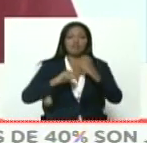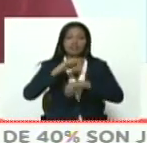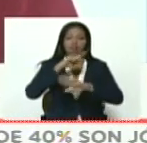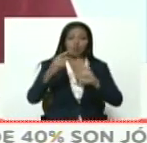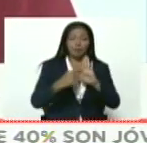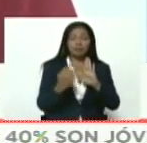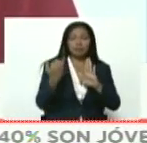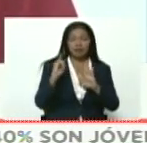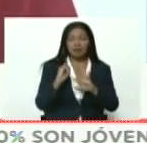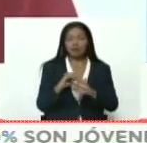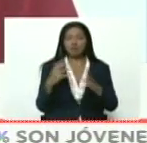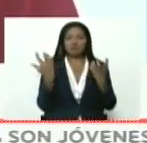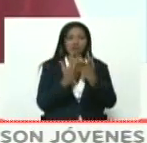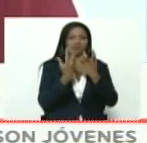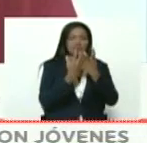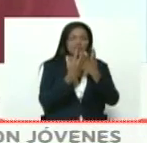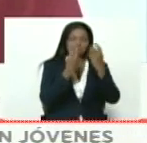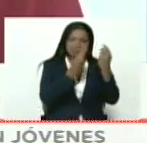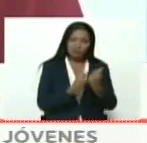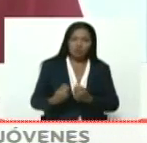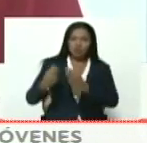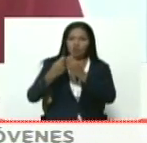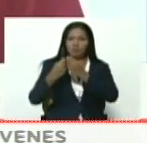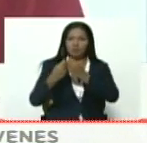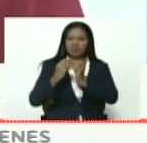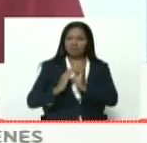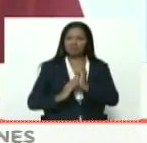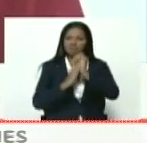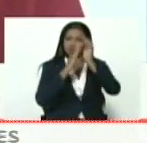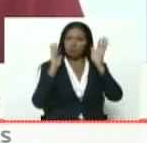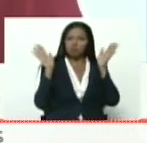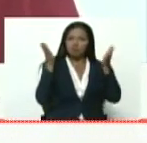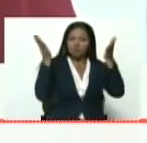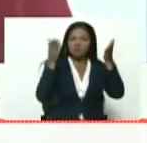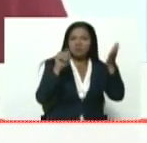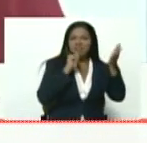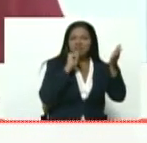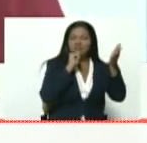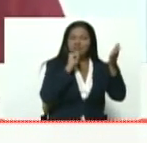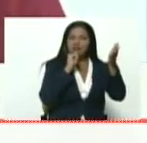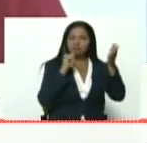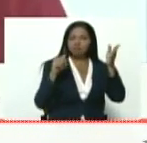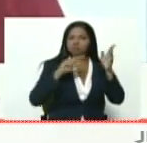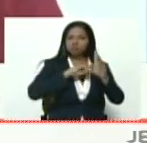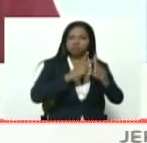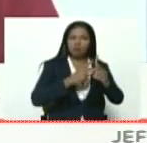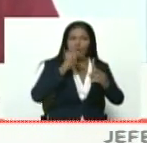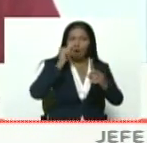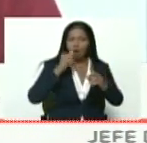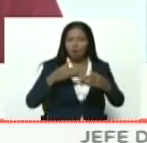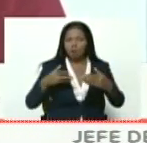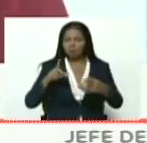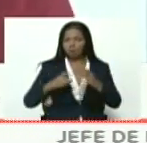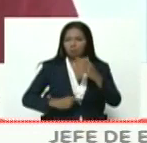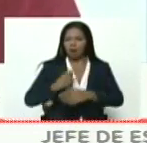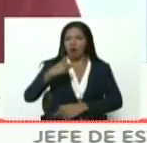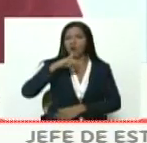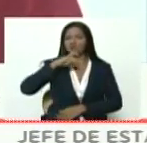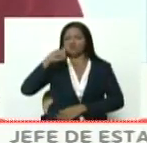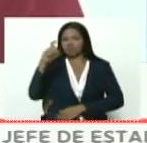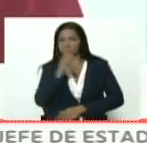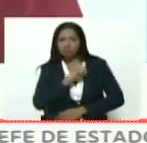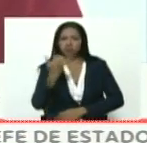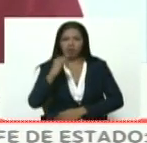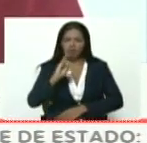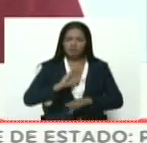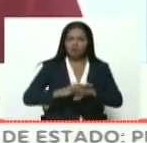económica inducida por el imperio más grande y poderoso que ha existido en la historia de la humanidad, más agresivo, que más odia y que no permite